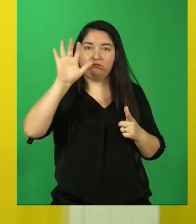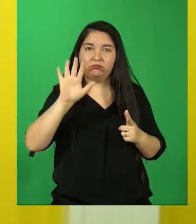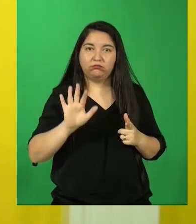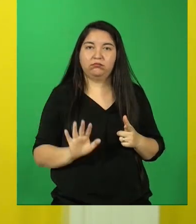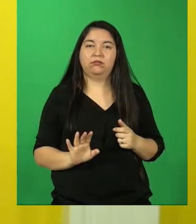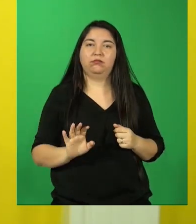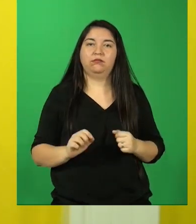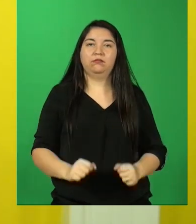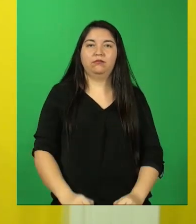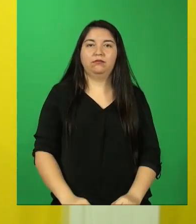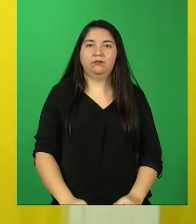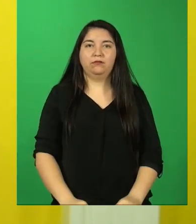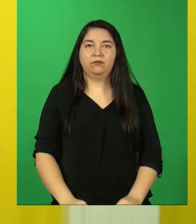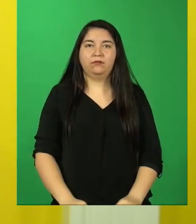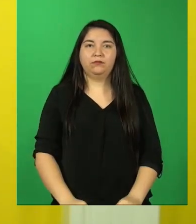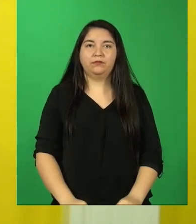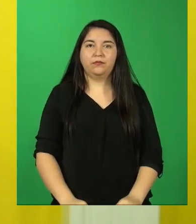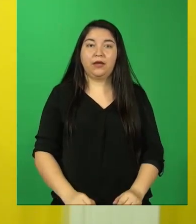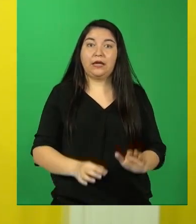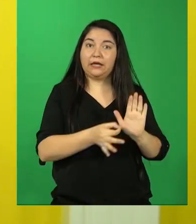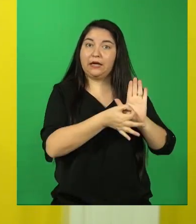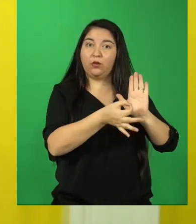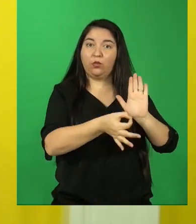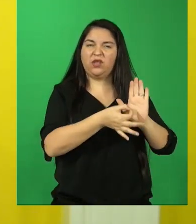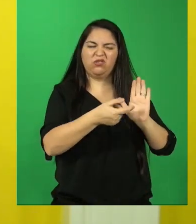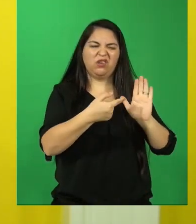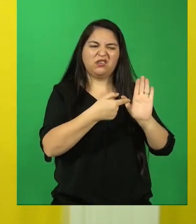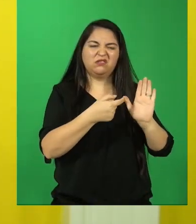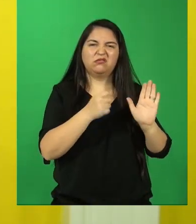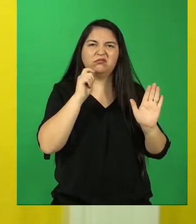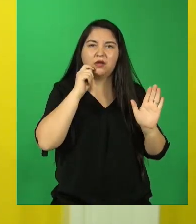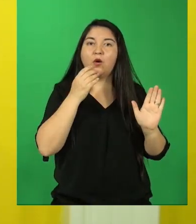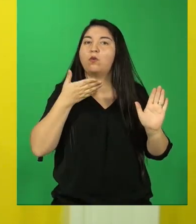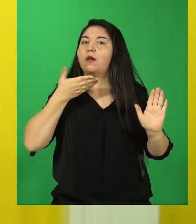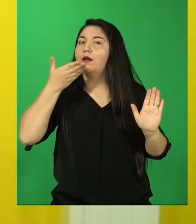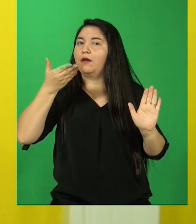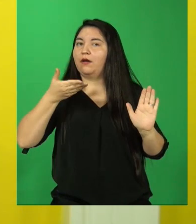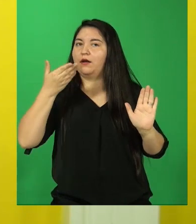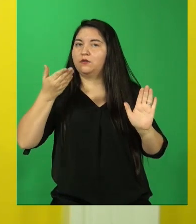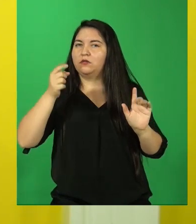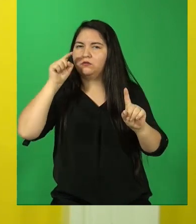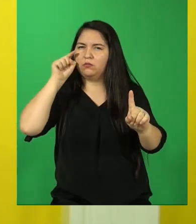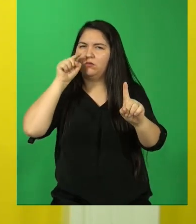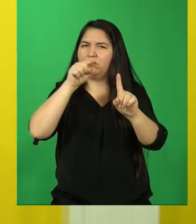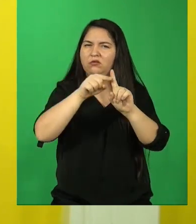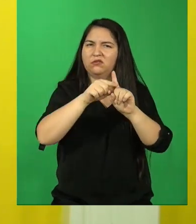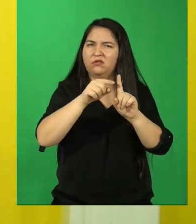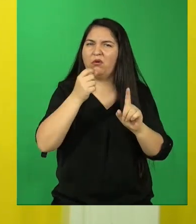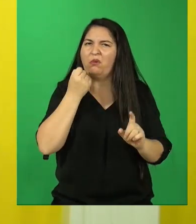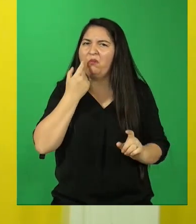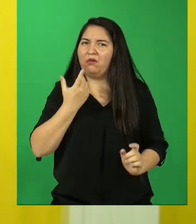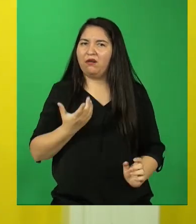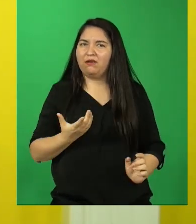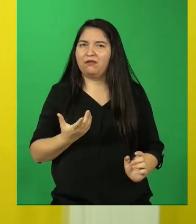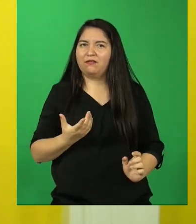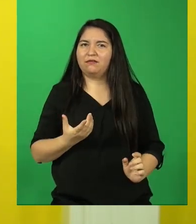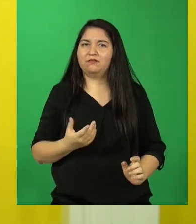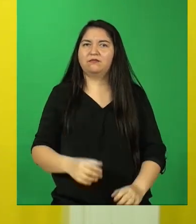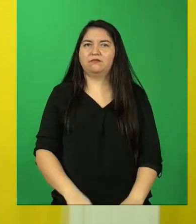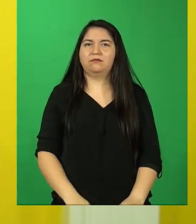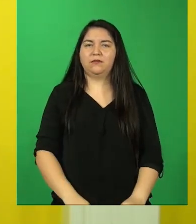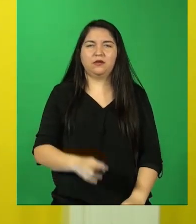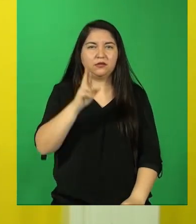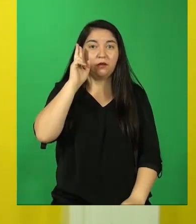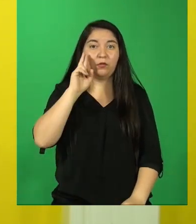características. Y que el cuento es una narración y que tiene un propósito. ¿Cuál es el propósito del cuento? A ver,